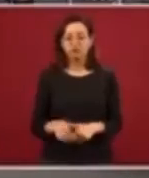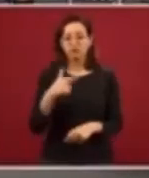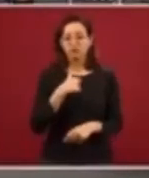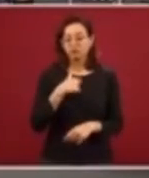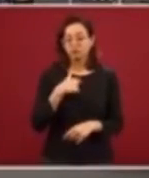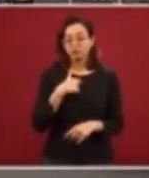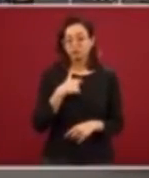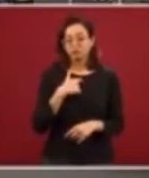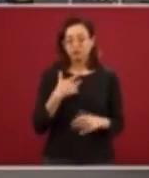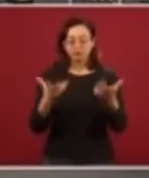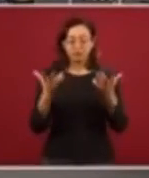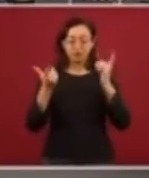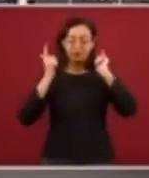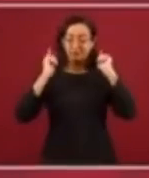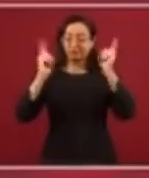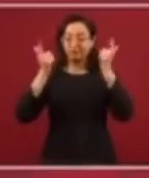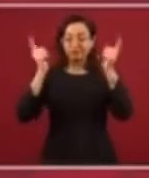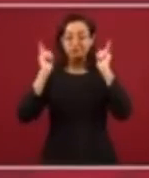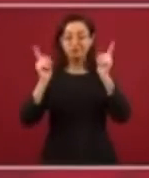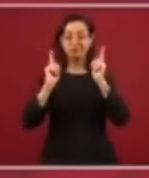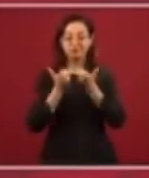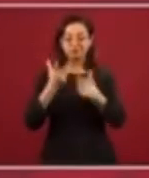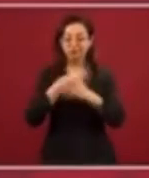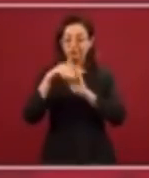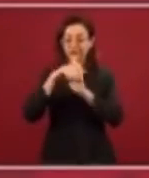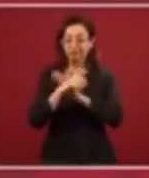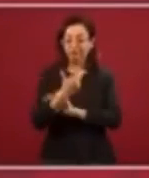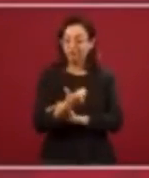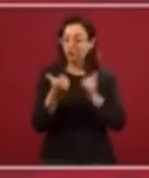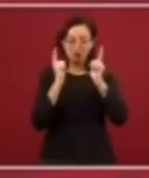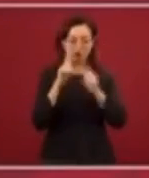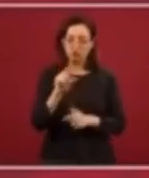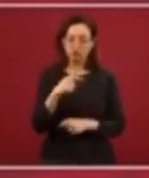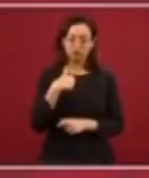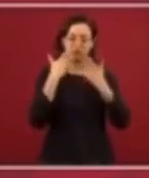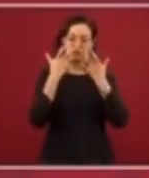Yo deseo con toda mi alma que no nos afecte el coronavirus.